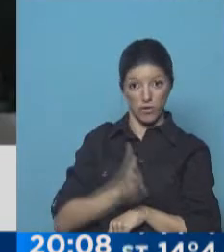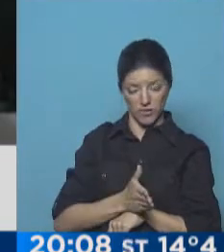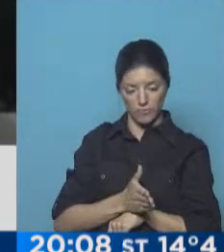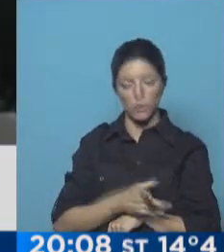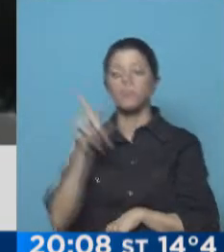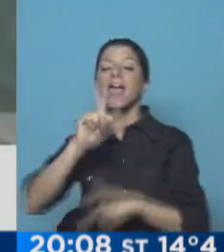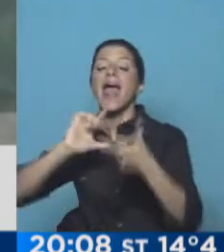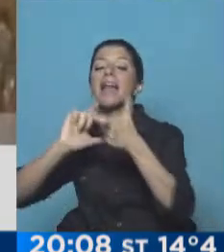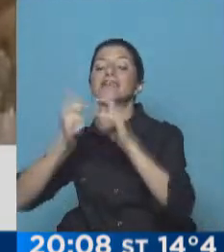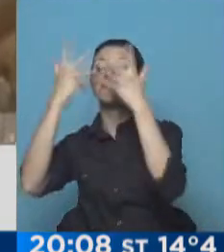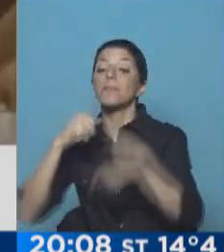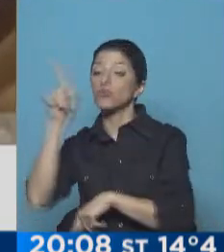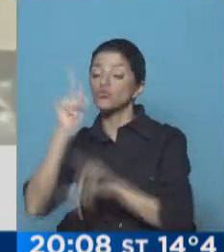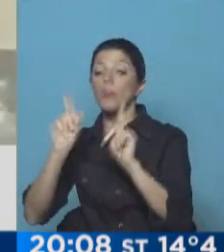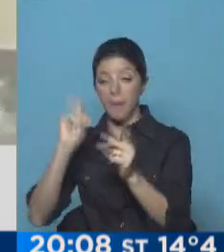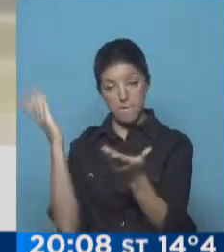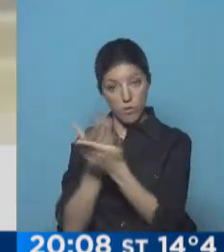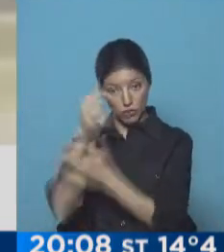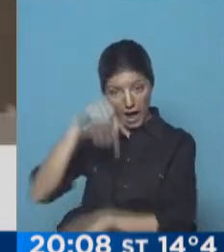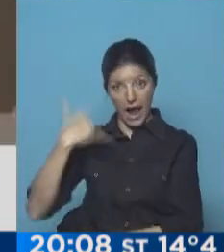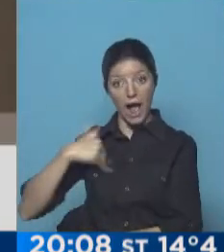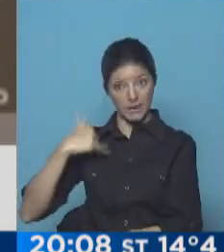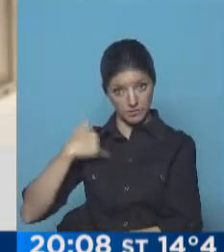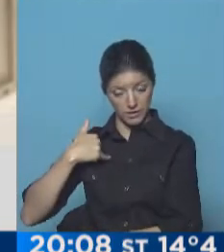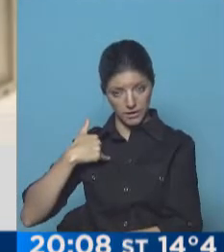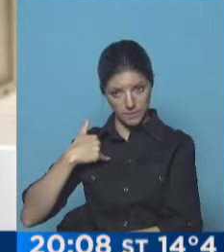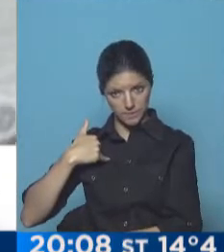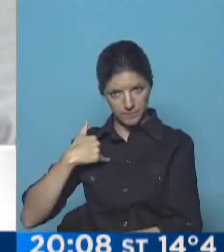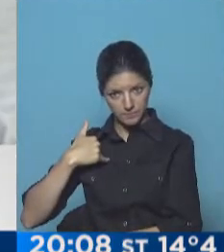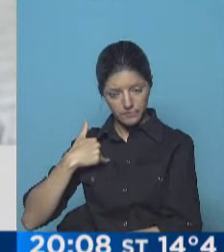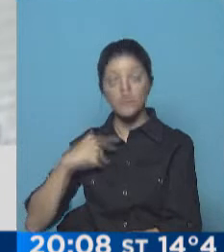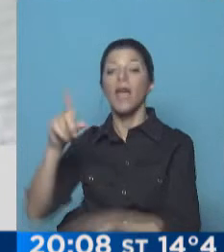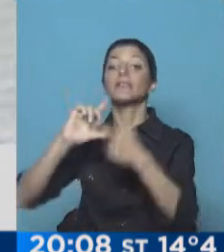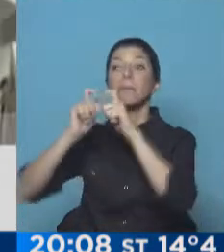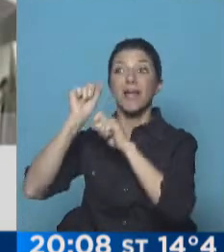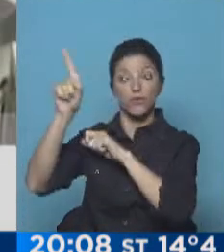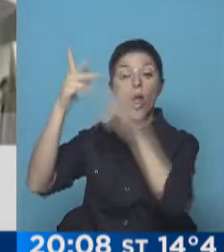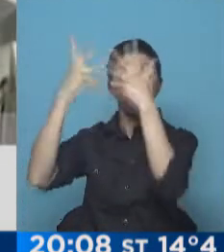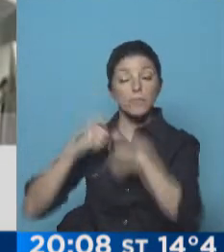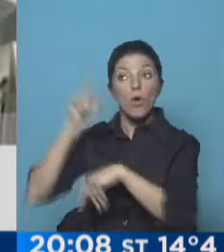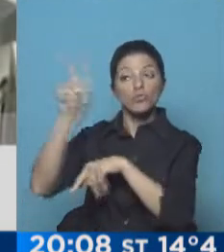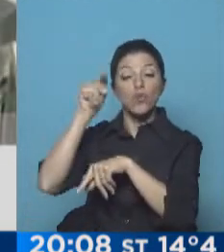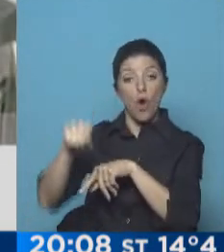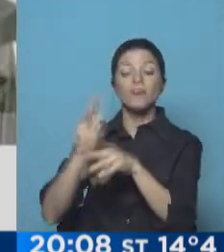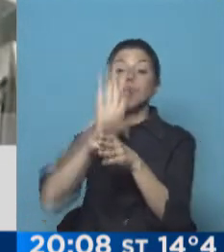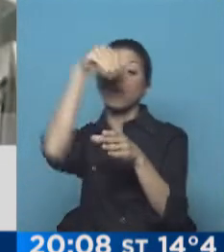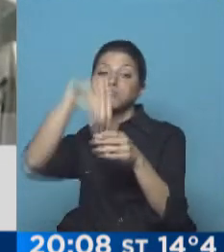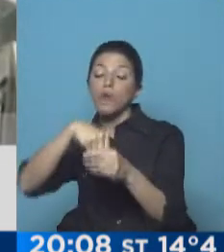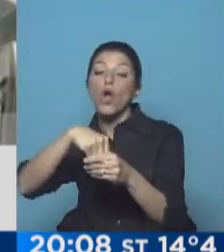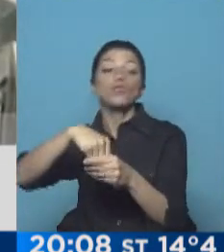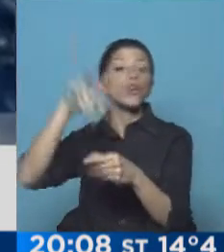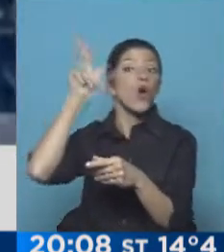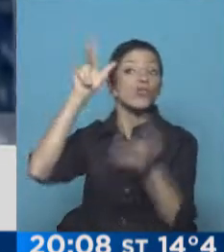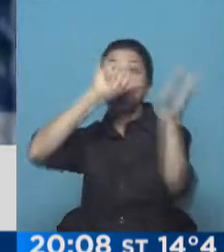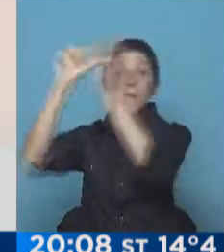funcionar también fue desarrollado en nuestro país, que hoy integra con orgullo el selecto grupo de 8 naciones